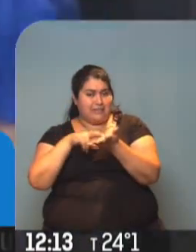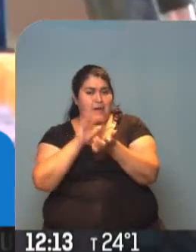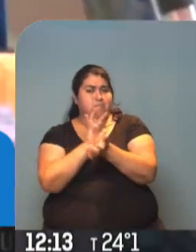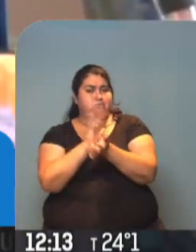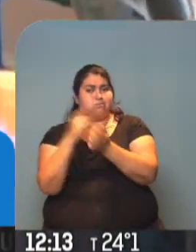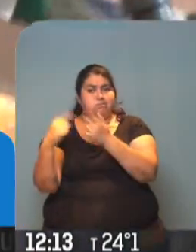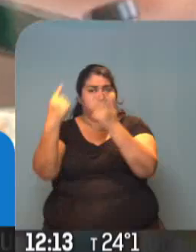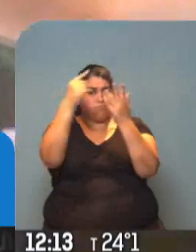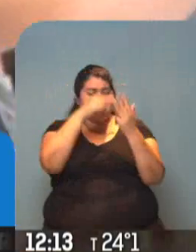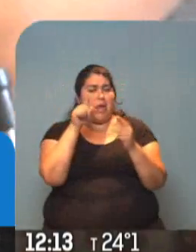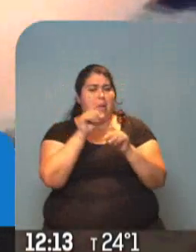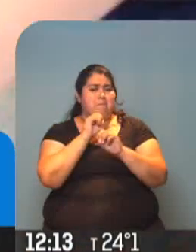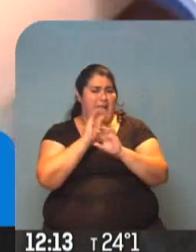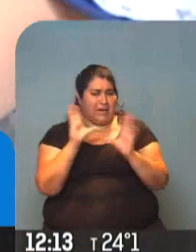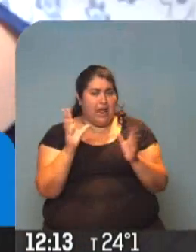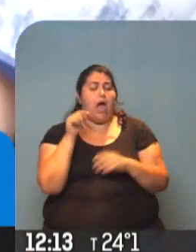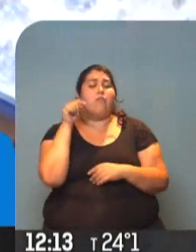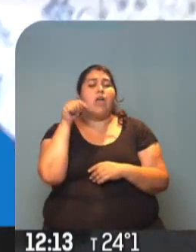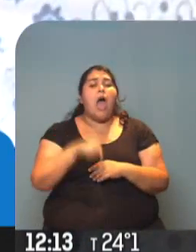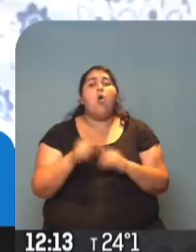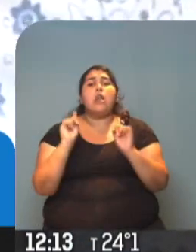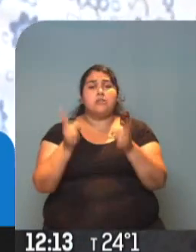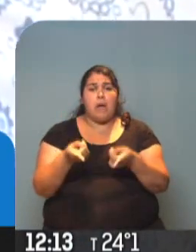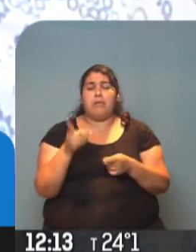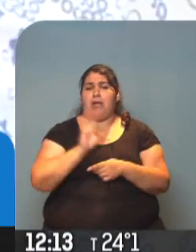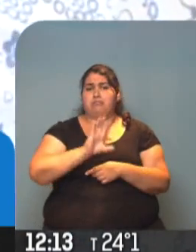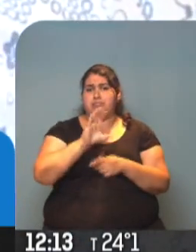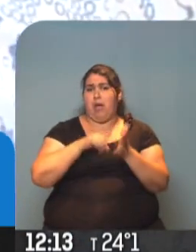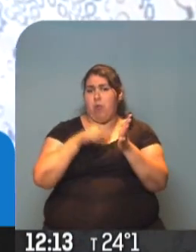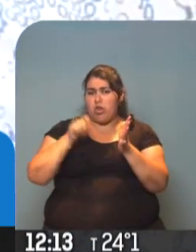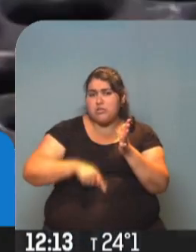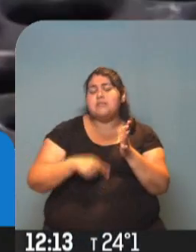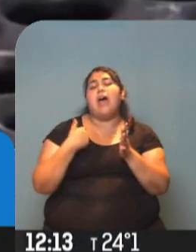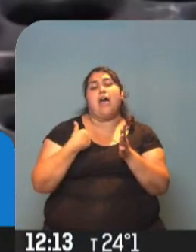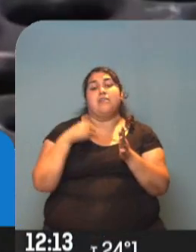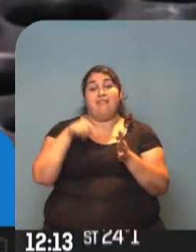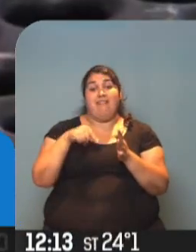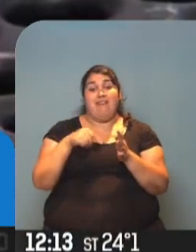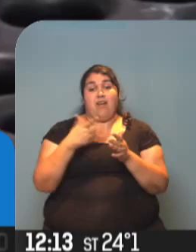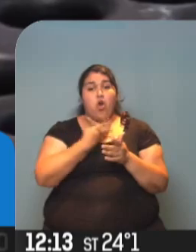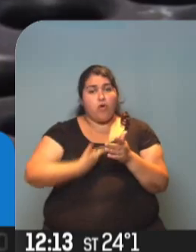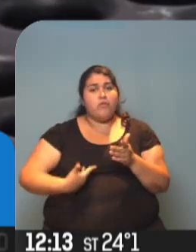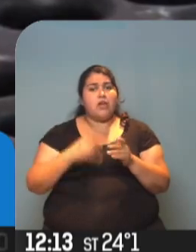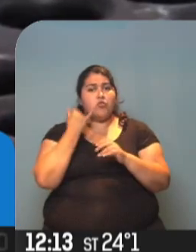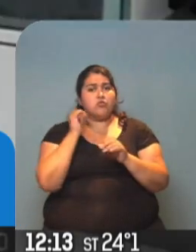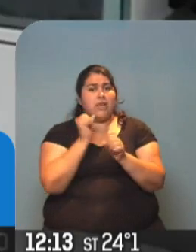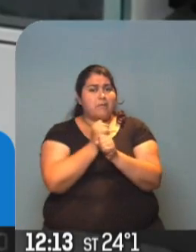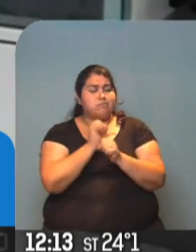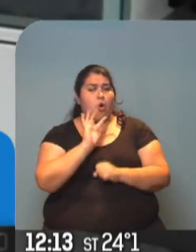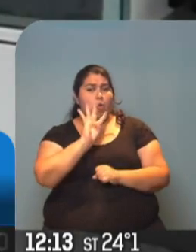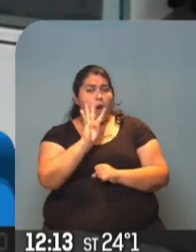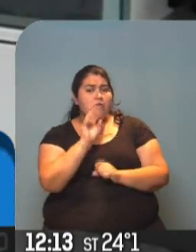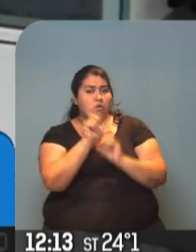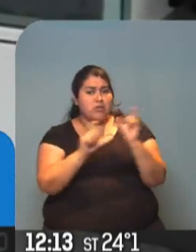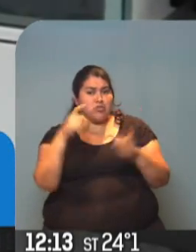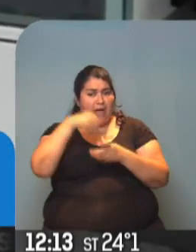casos fatales, pero tenemos que hablar de lo que pasa aquí también en Buenos Aires, porque el gobierno de María Eugenia Vidal confirmó 4 casos de hantavirus en